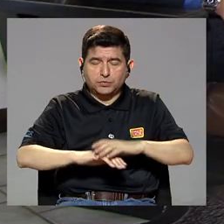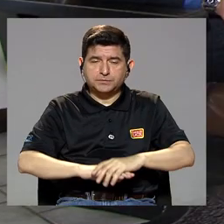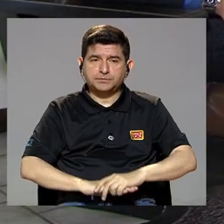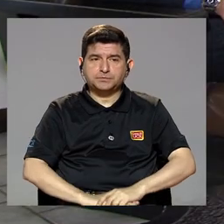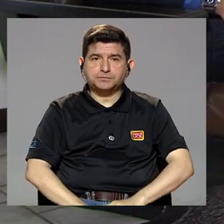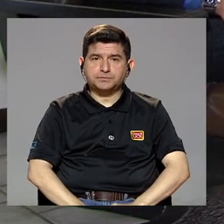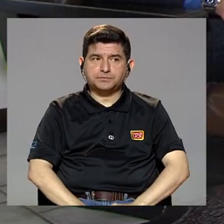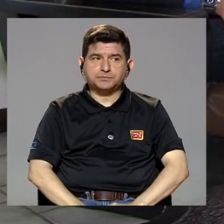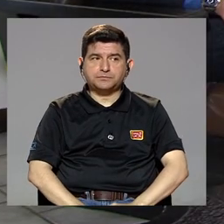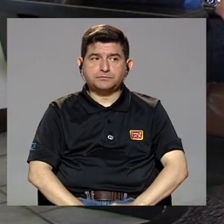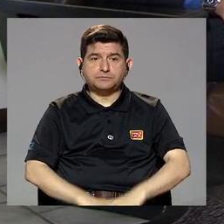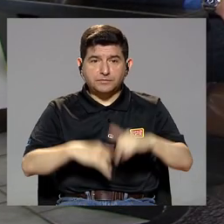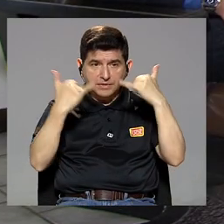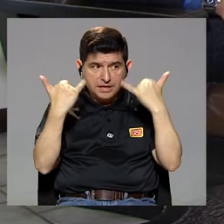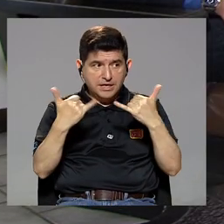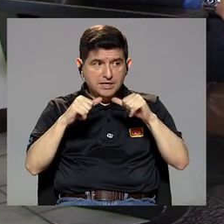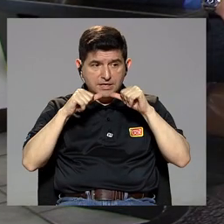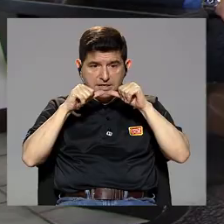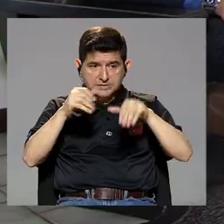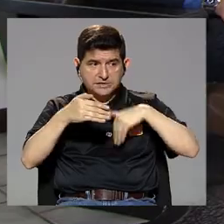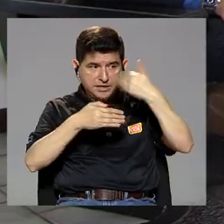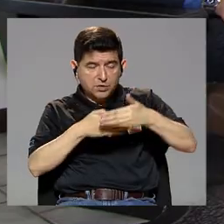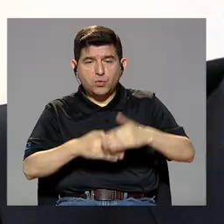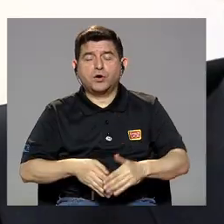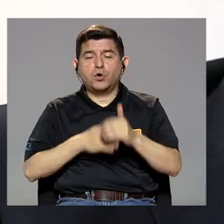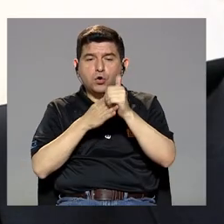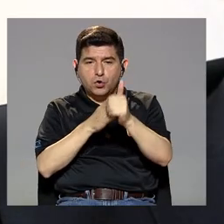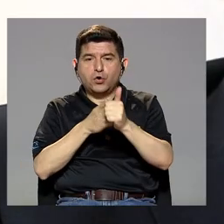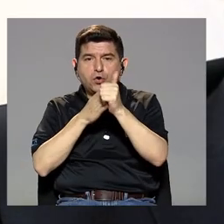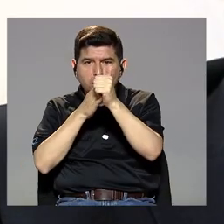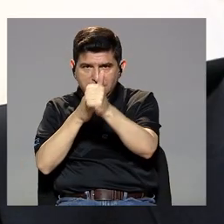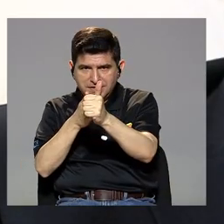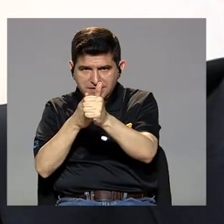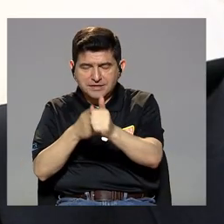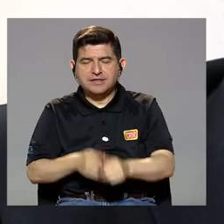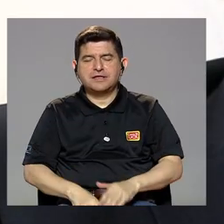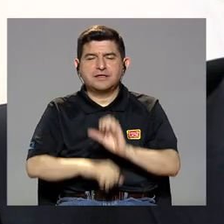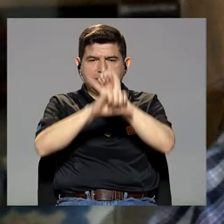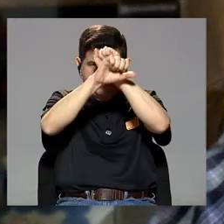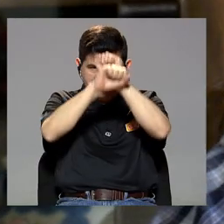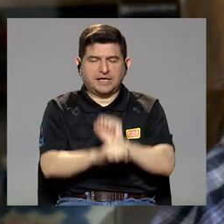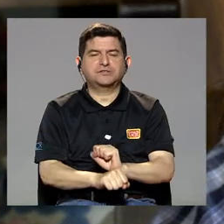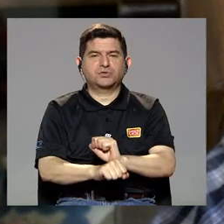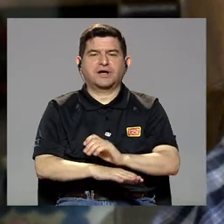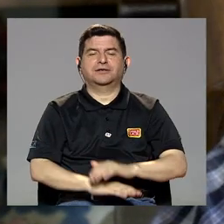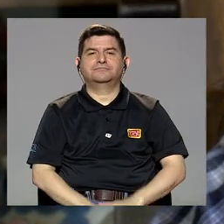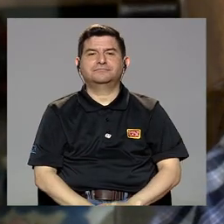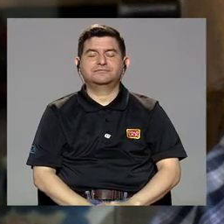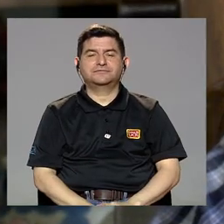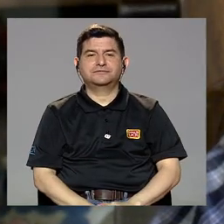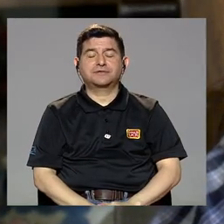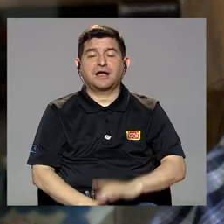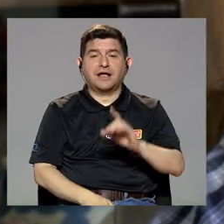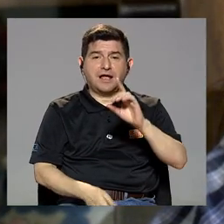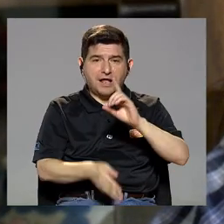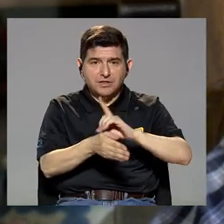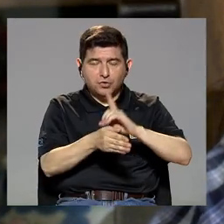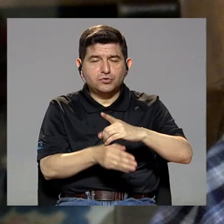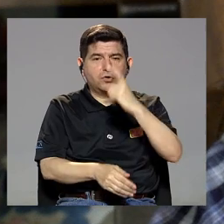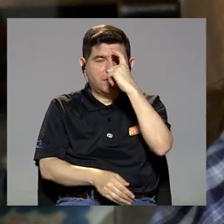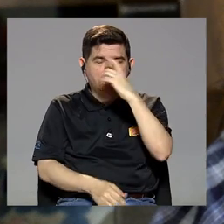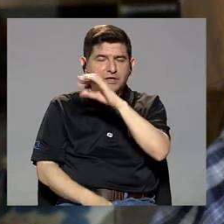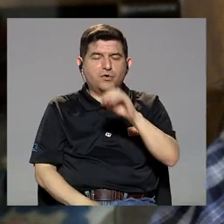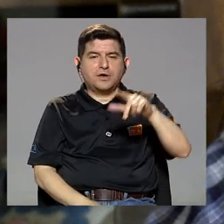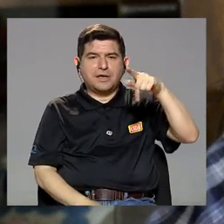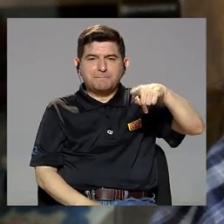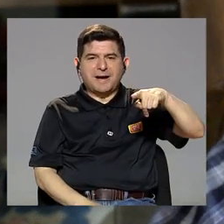ya regresaron los dirigentes de tradicionales el doctor calderón y don paco de un